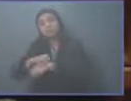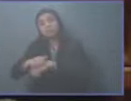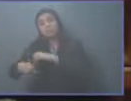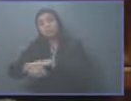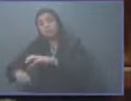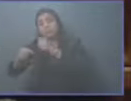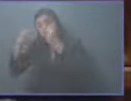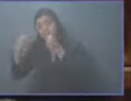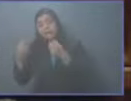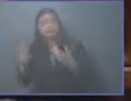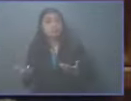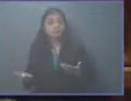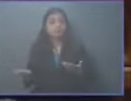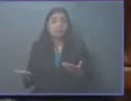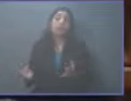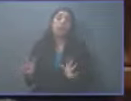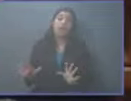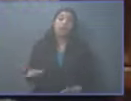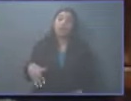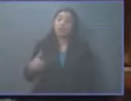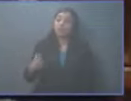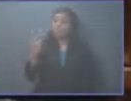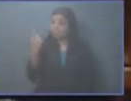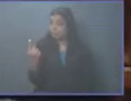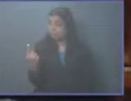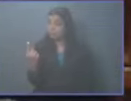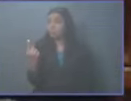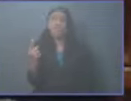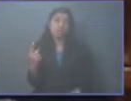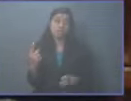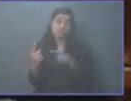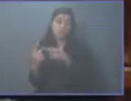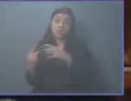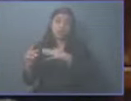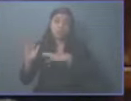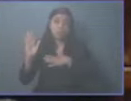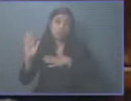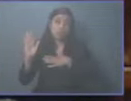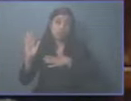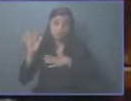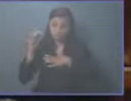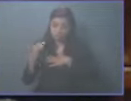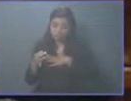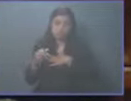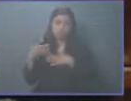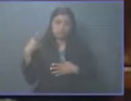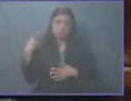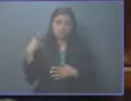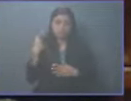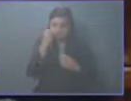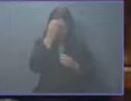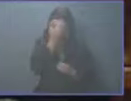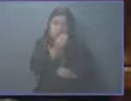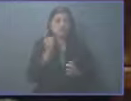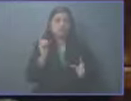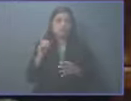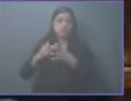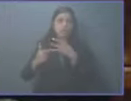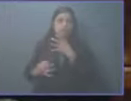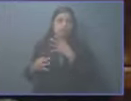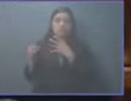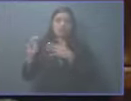hay, hacia una persona a quien se le imputa haber incumplido su deber. De tal manera que